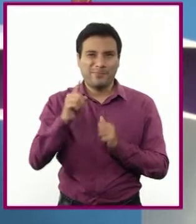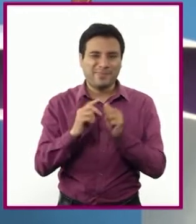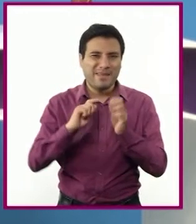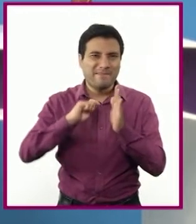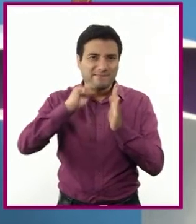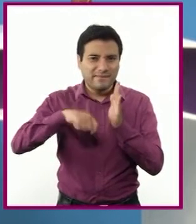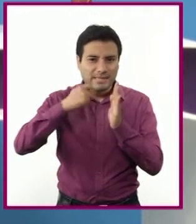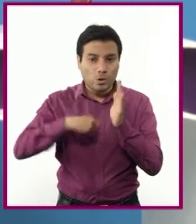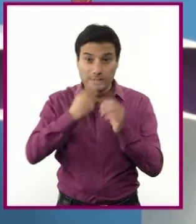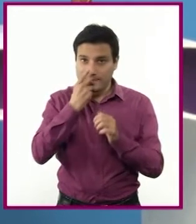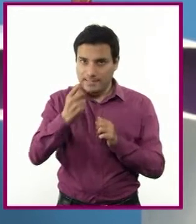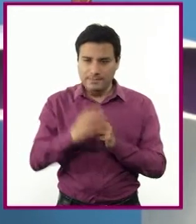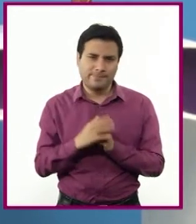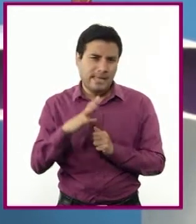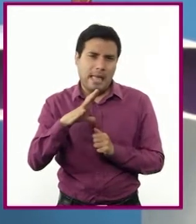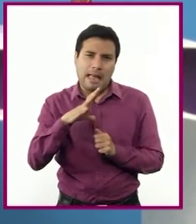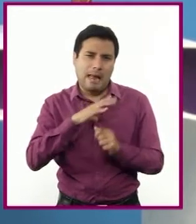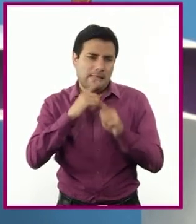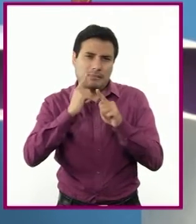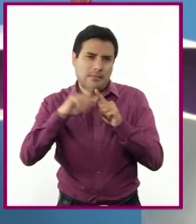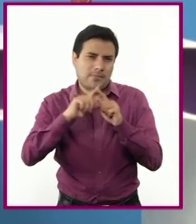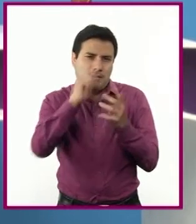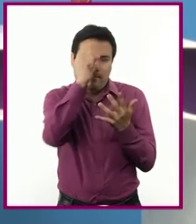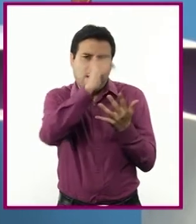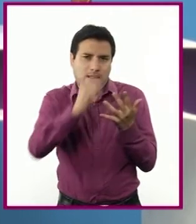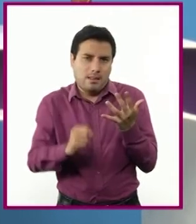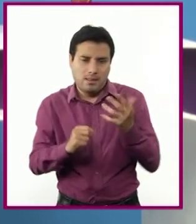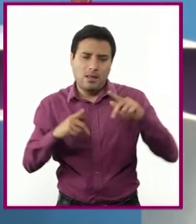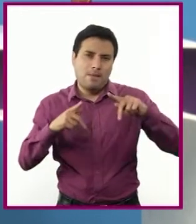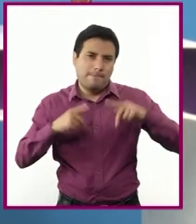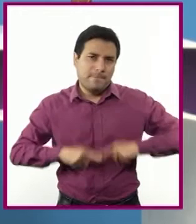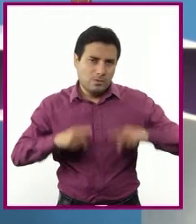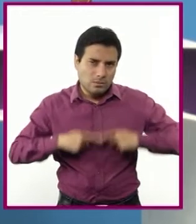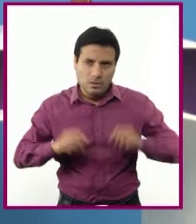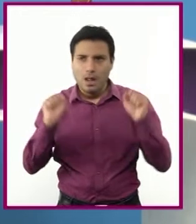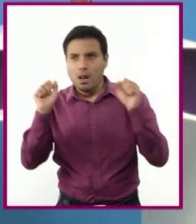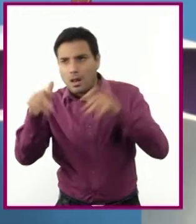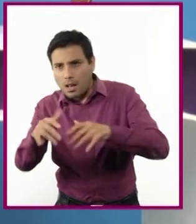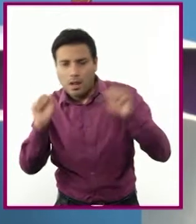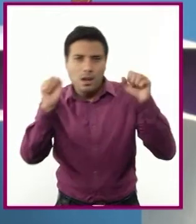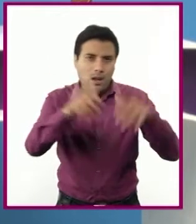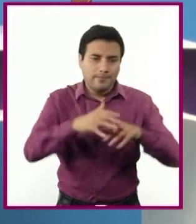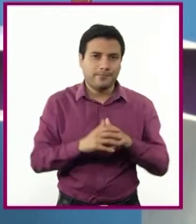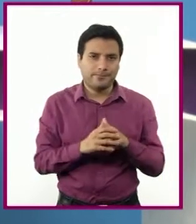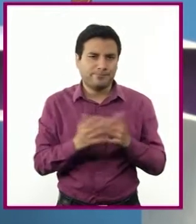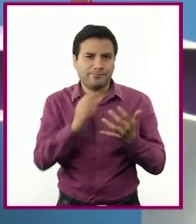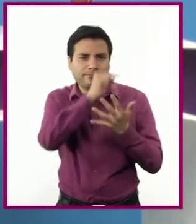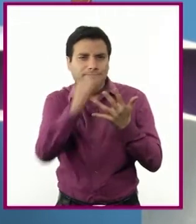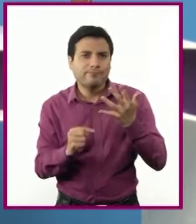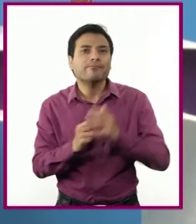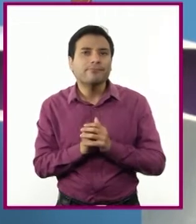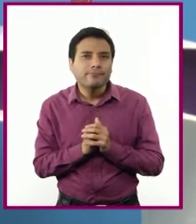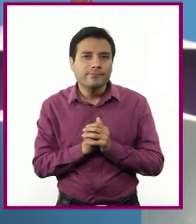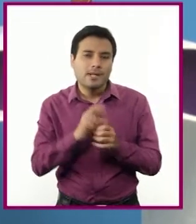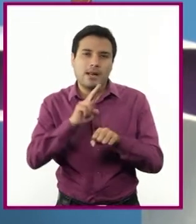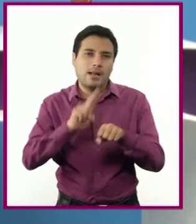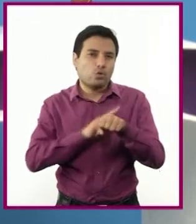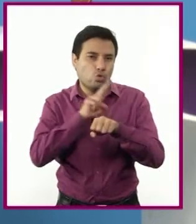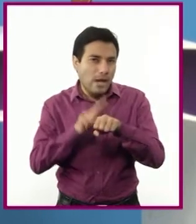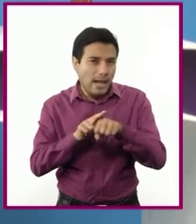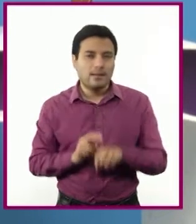video, existen muchos factores que influyen en la distribución de la población. Entre los principales están los